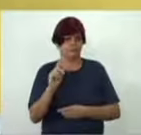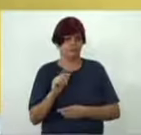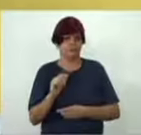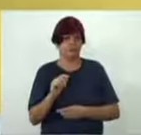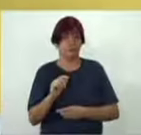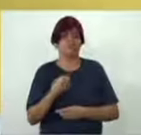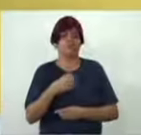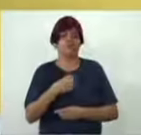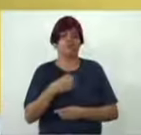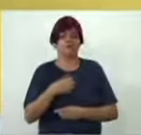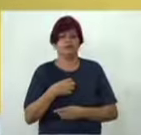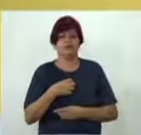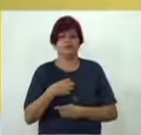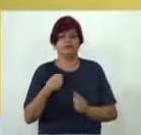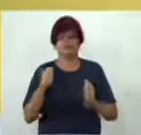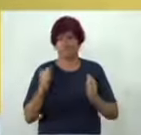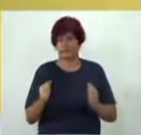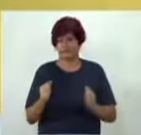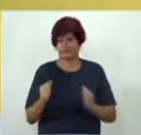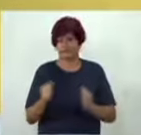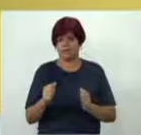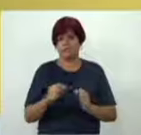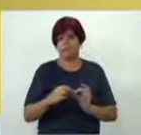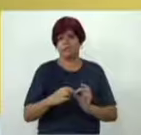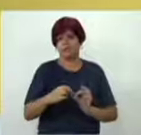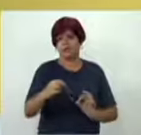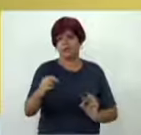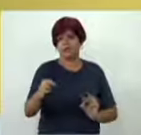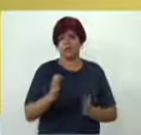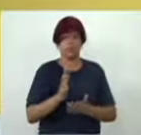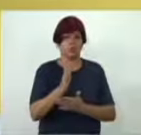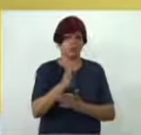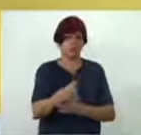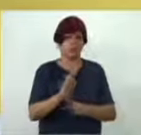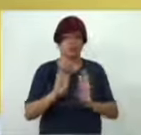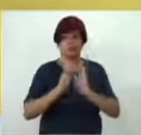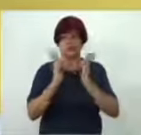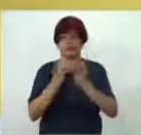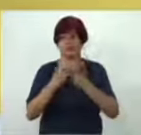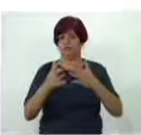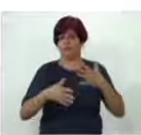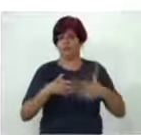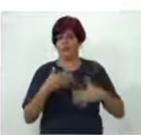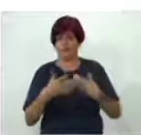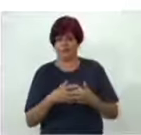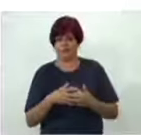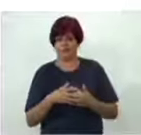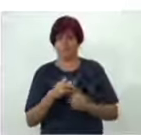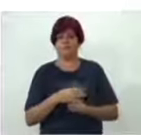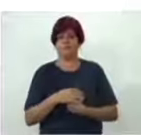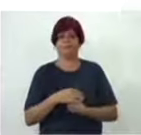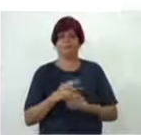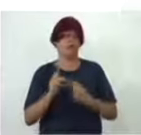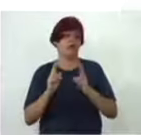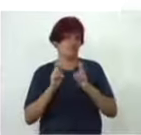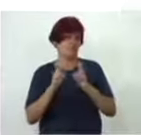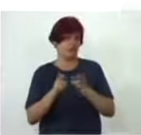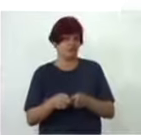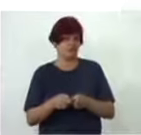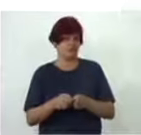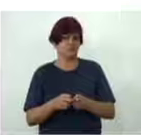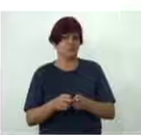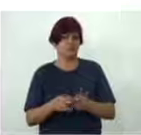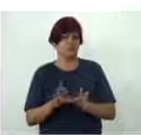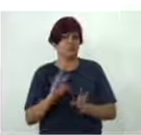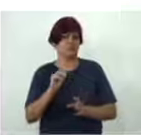establecer, que tiene que ser mantenida porque constituye el hilo conductor de toda la actividad. Y bueno, la orientación